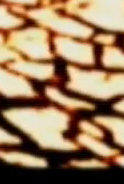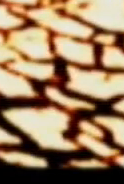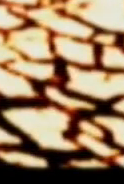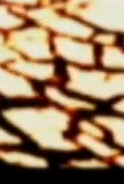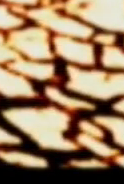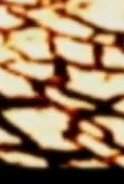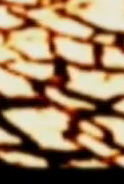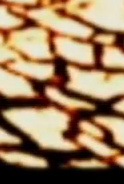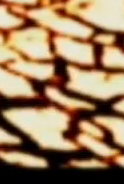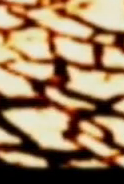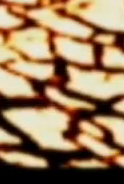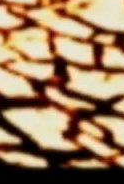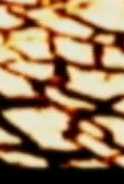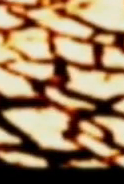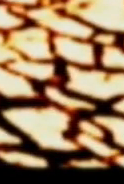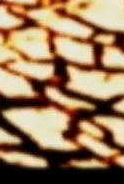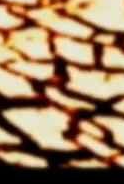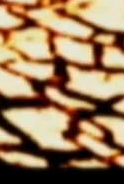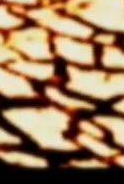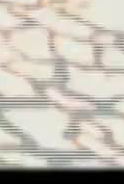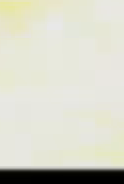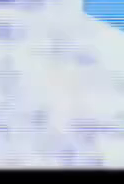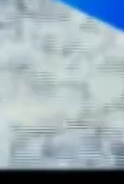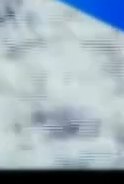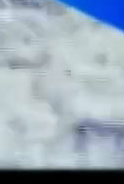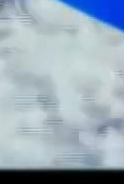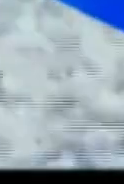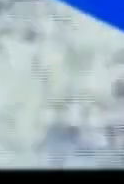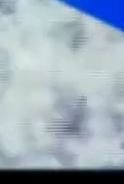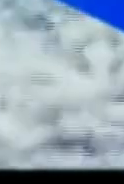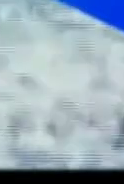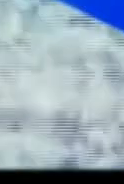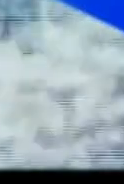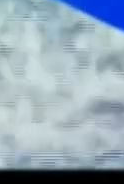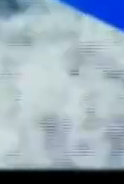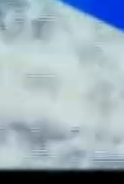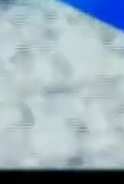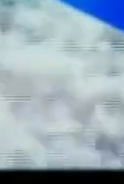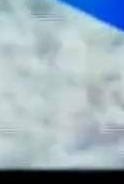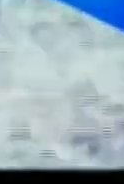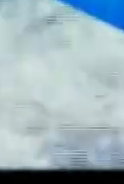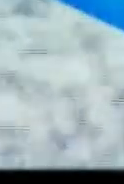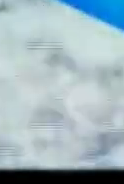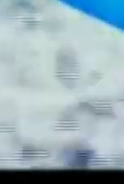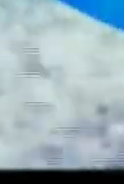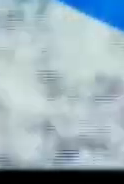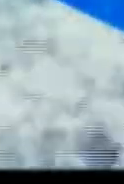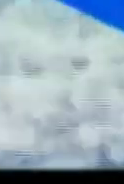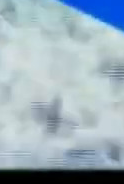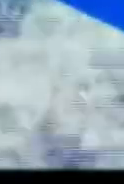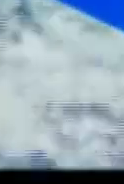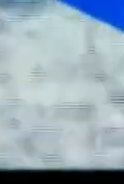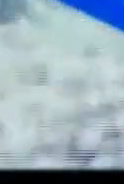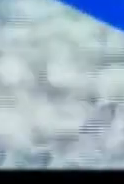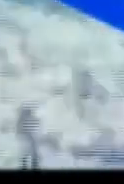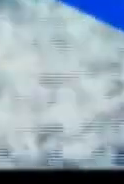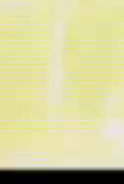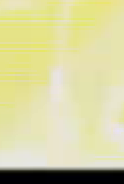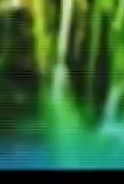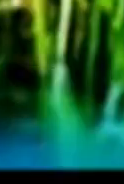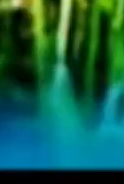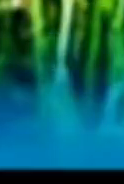El agua es un recurso agotable. Se necesitan 7.000 litros de agua para refinar un barril de petróleo